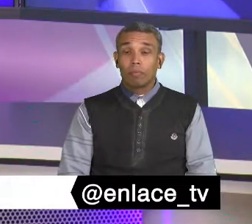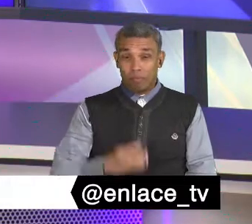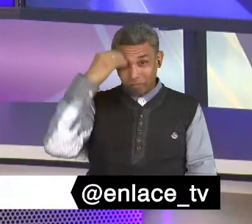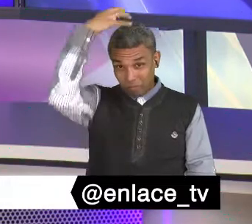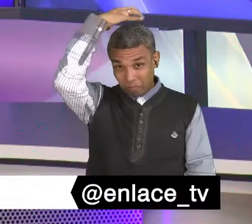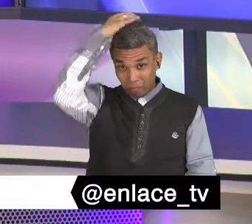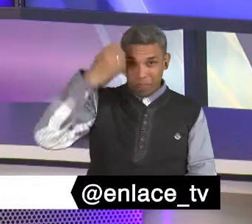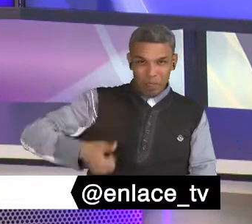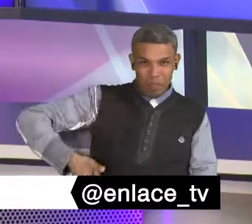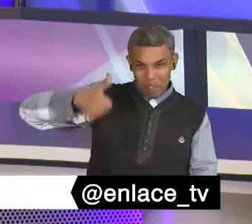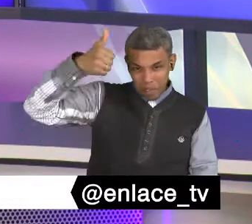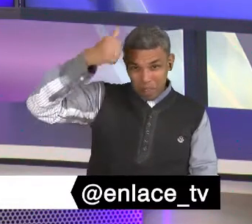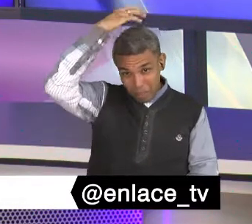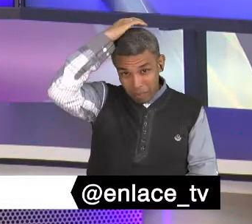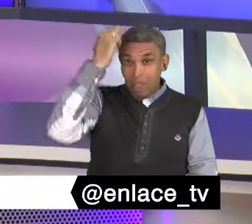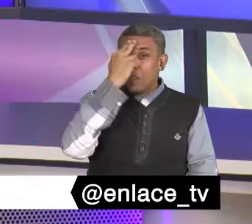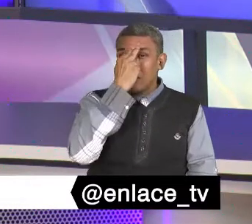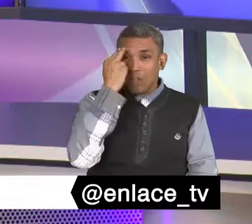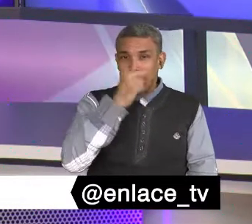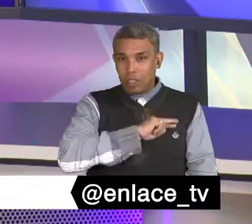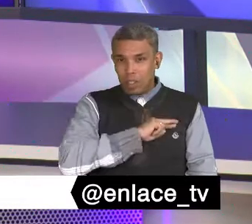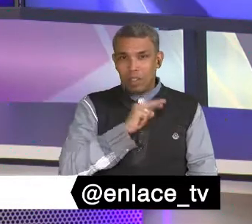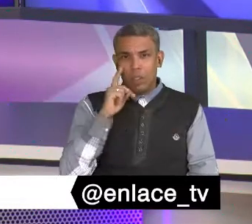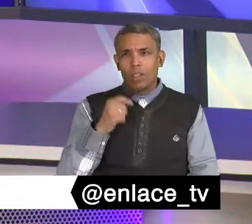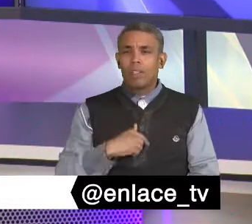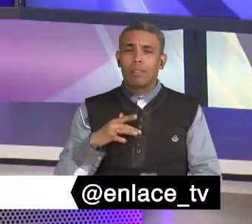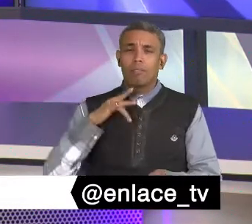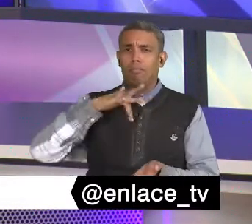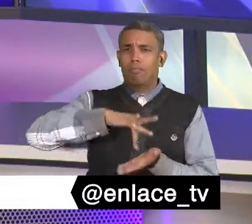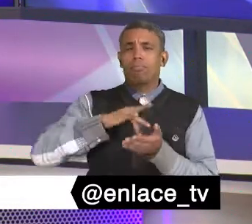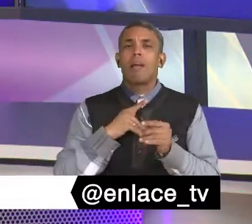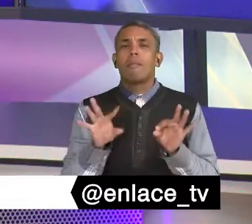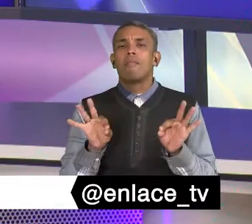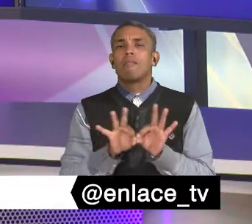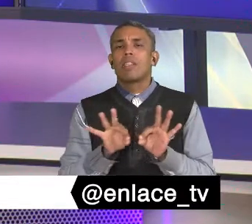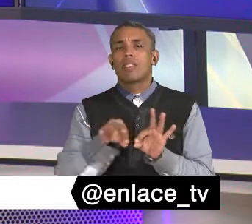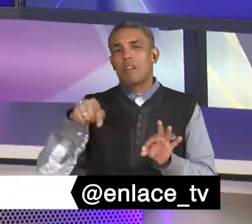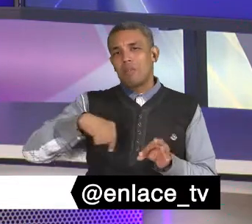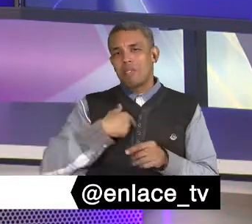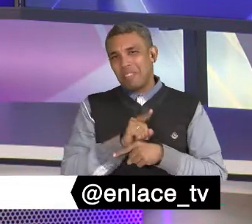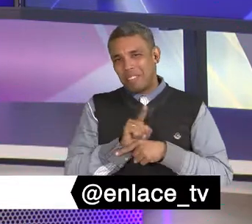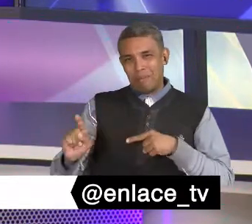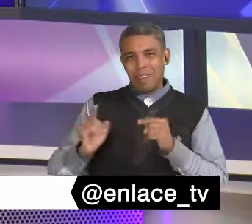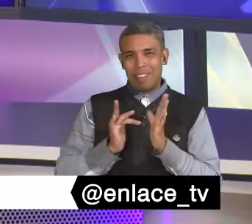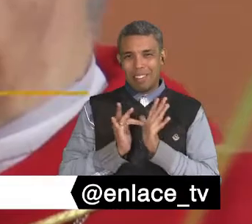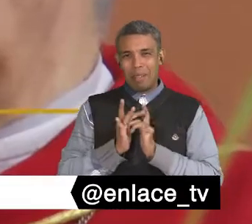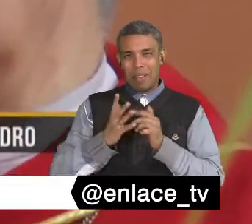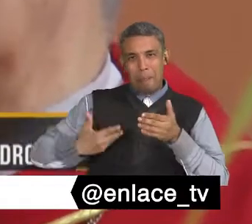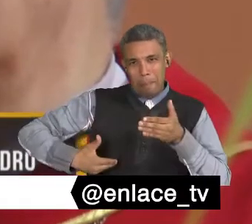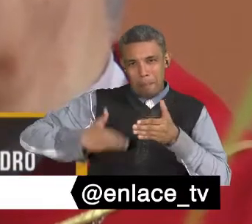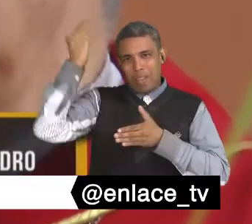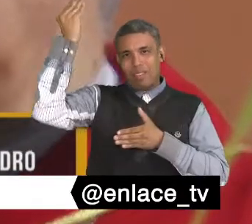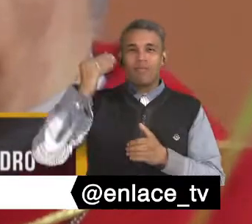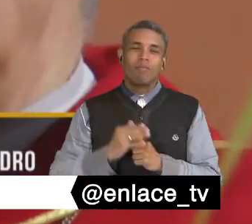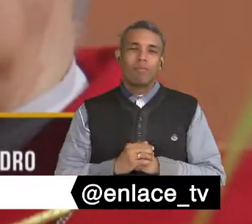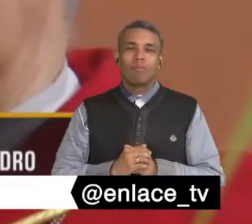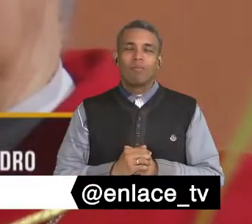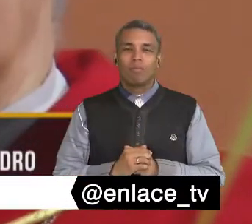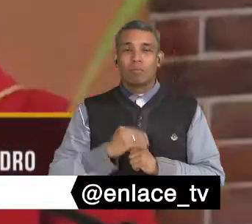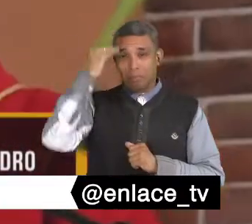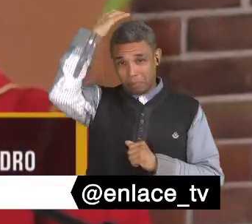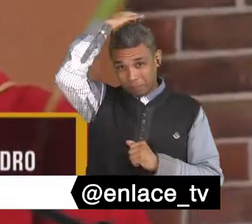Domingo de Ramos, acto religioso con el que el mundo católico le da inicio a la Semana Santa. Monseñor Camilo Fernando